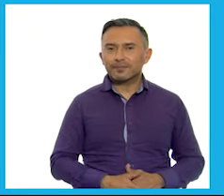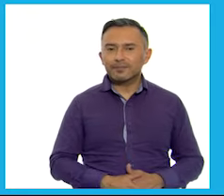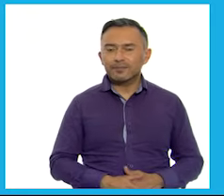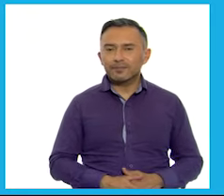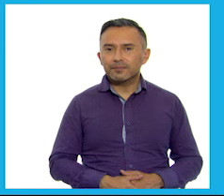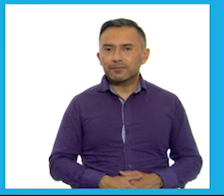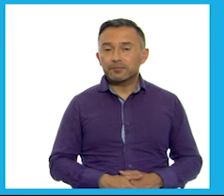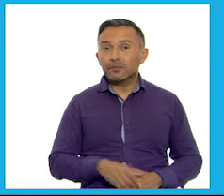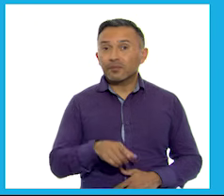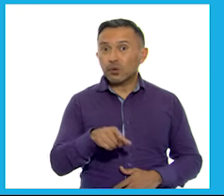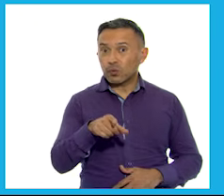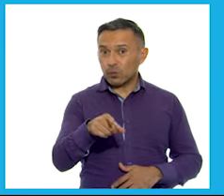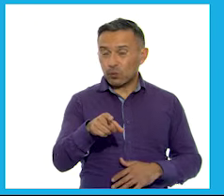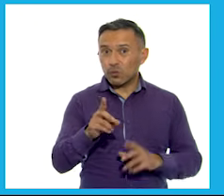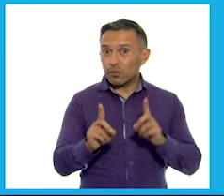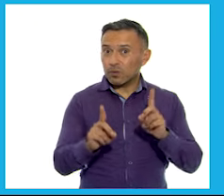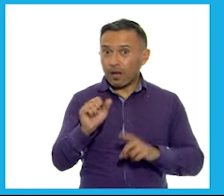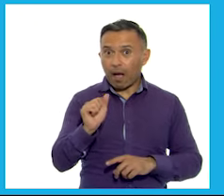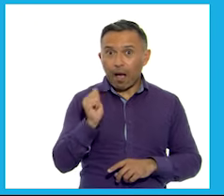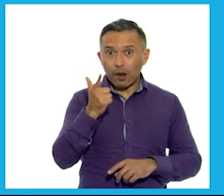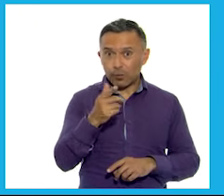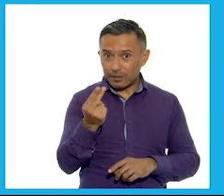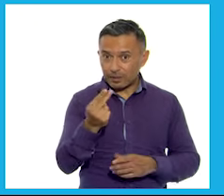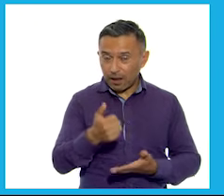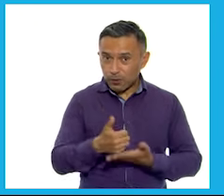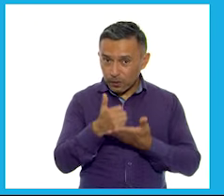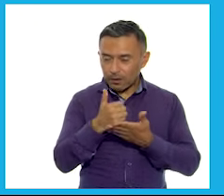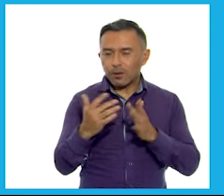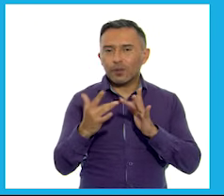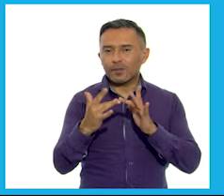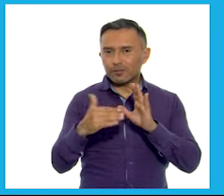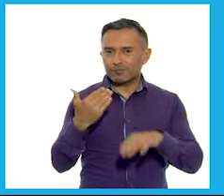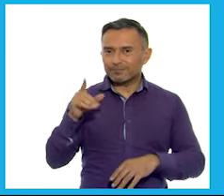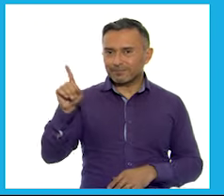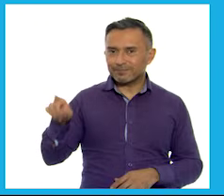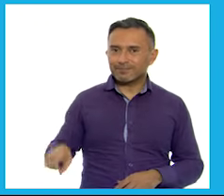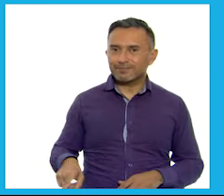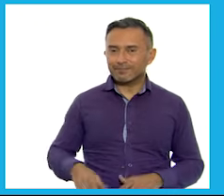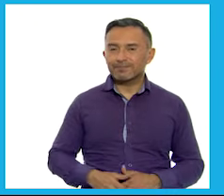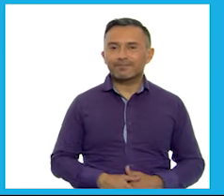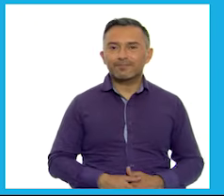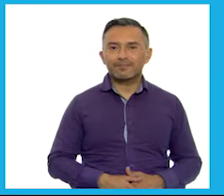Si necesitas ayuda para resolver tus dudas, contáctanos.